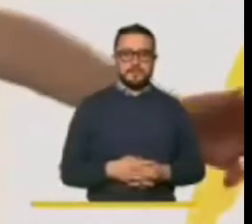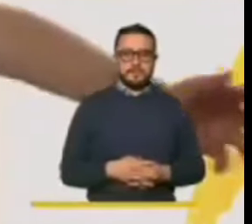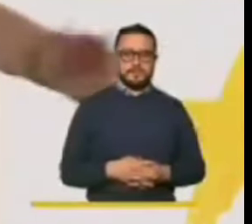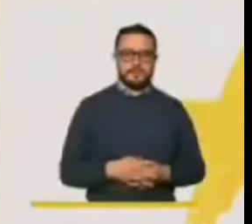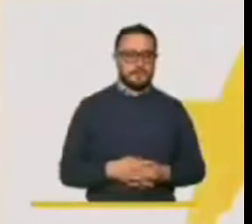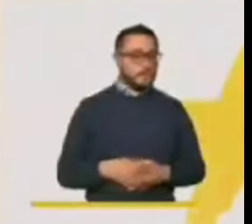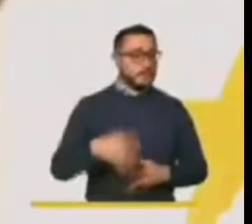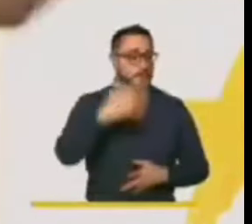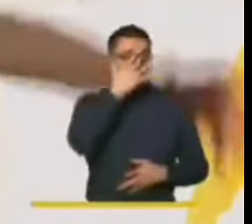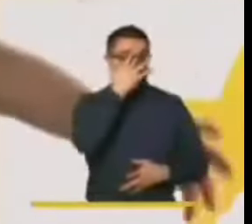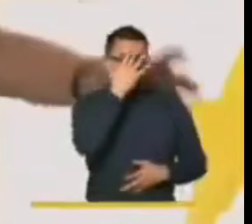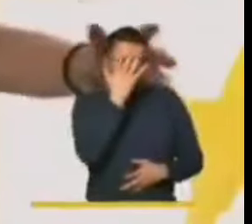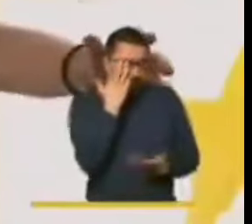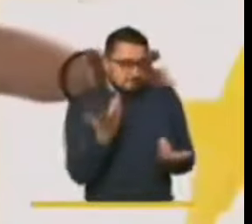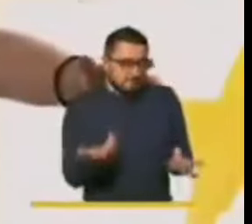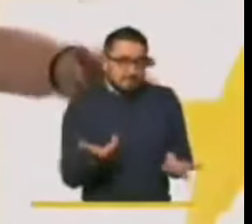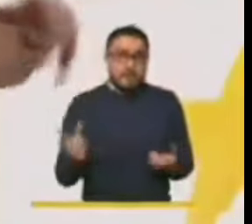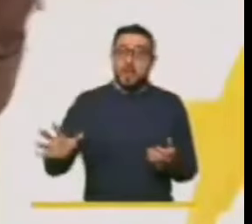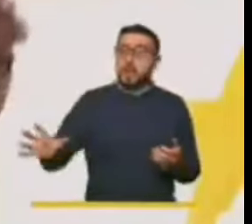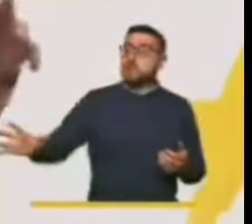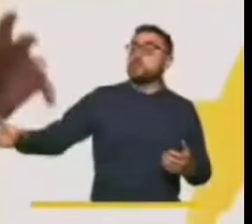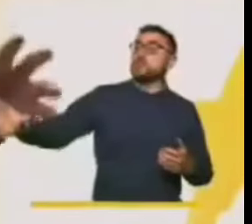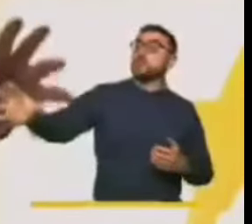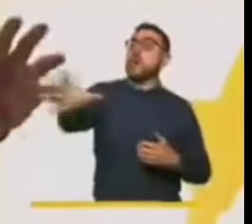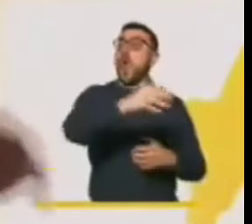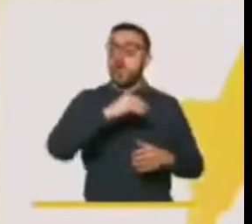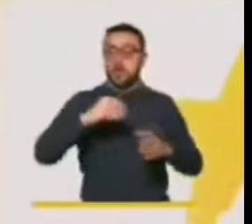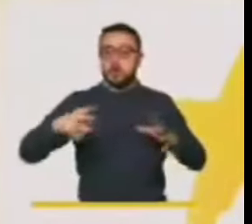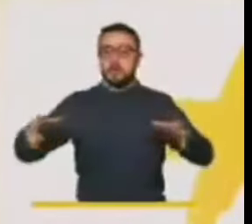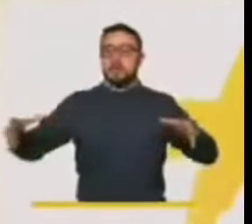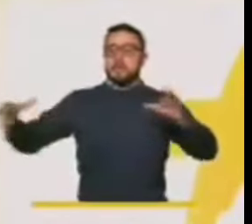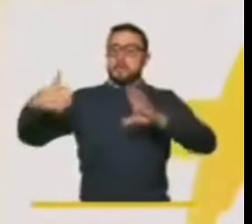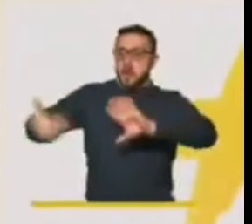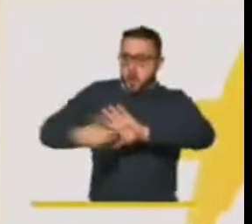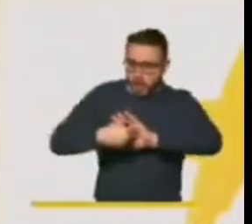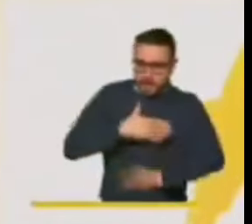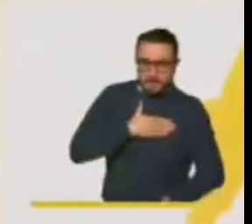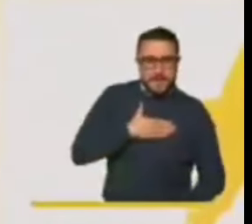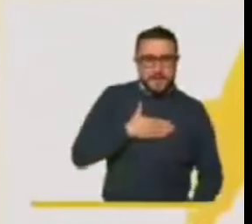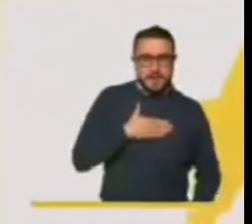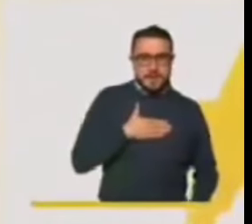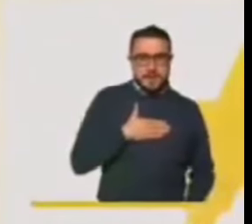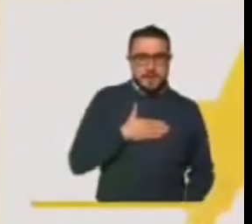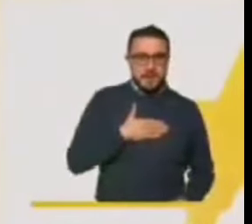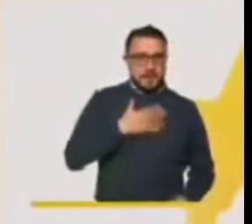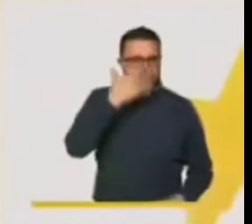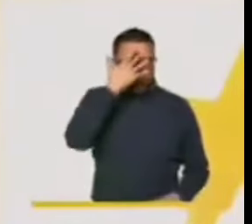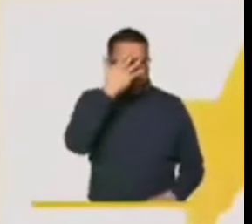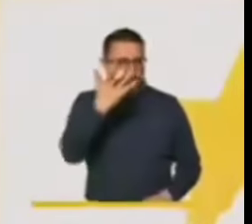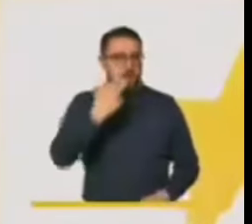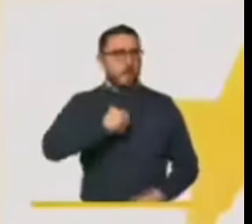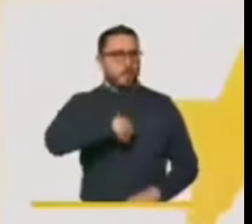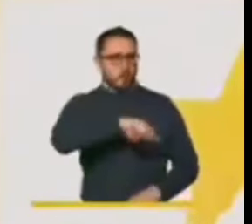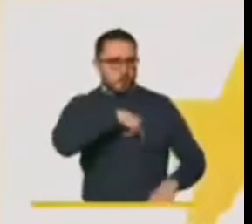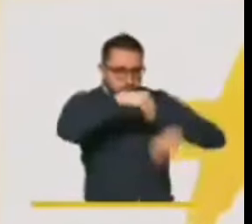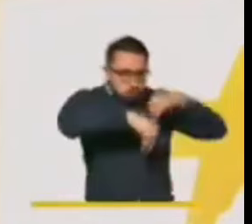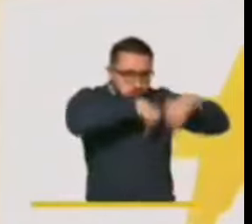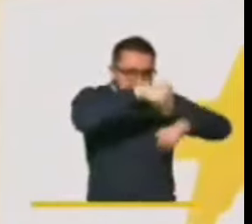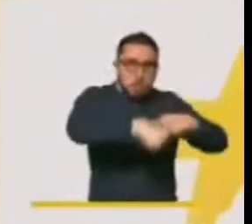Porque si tienen que juntarse todos contra mí, ¿será porque algo bueno estamos